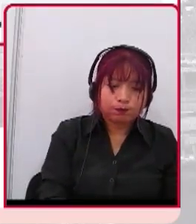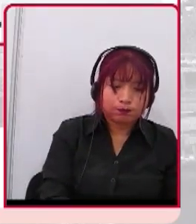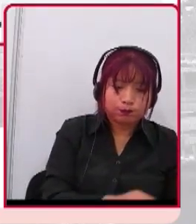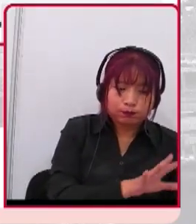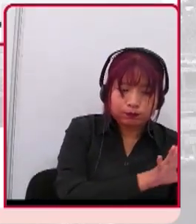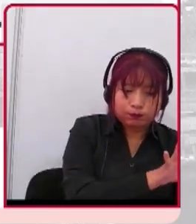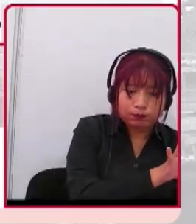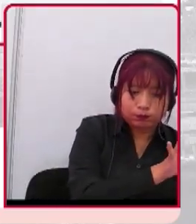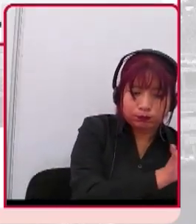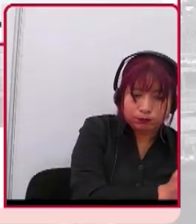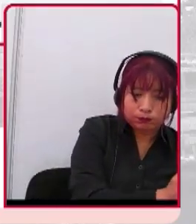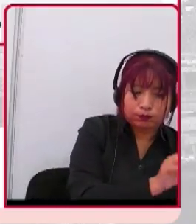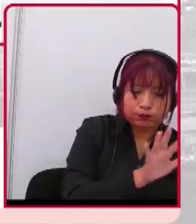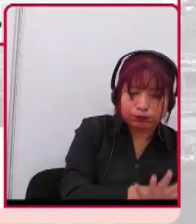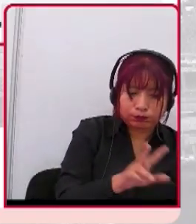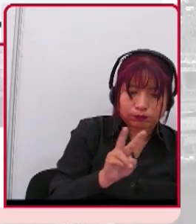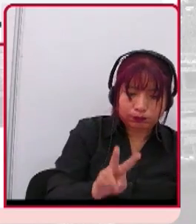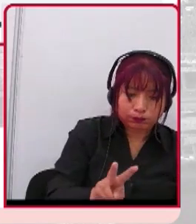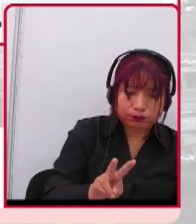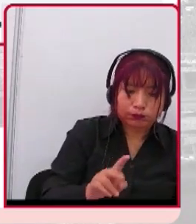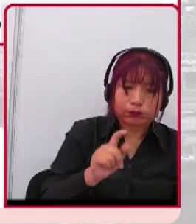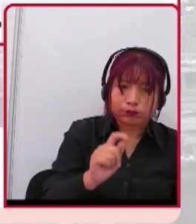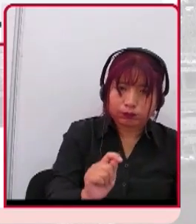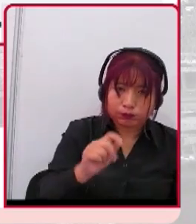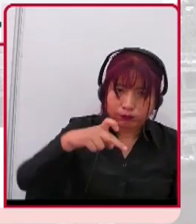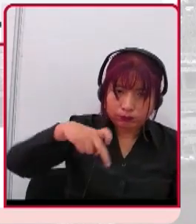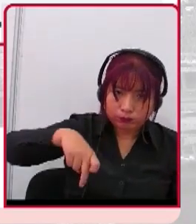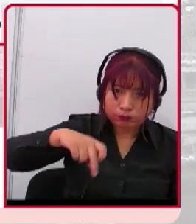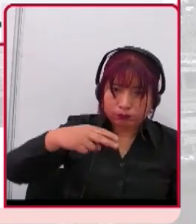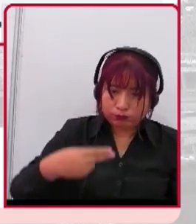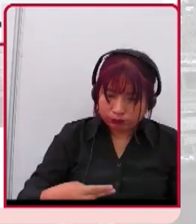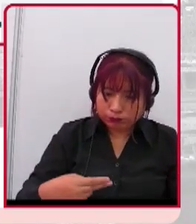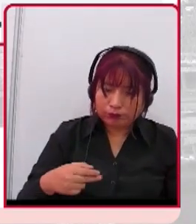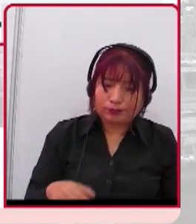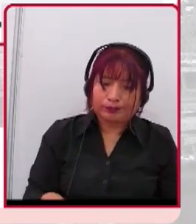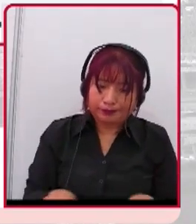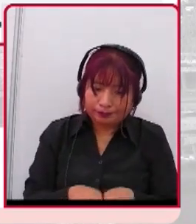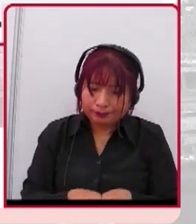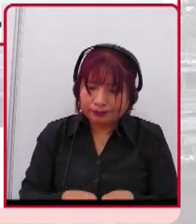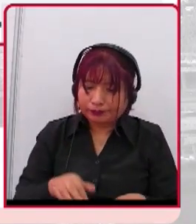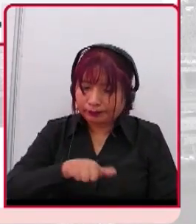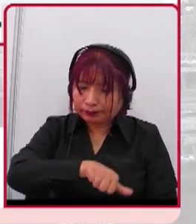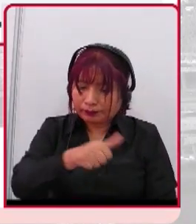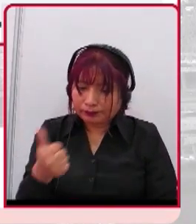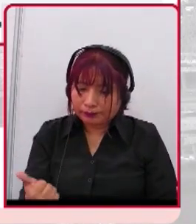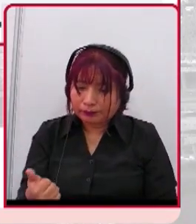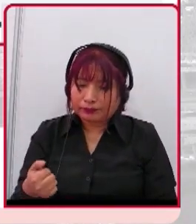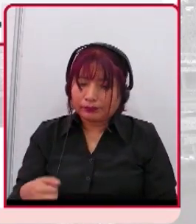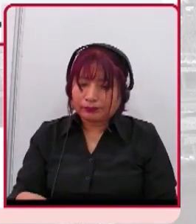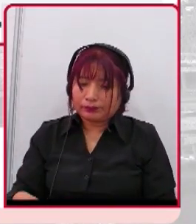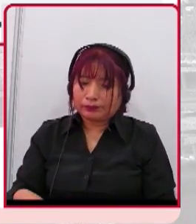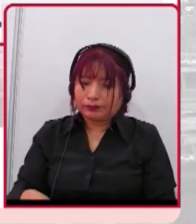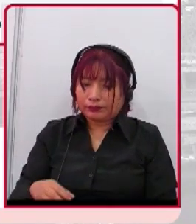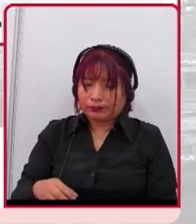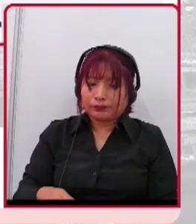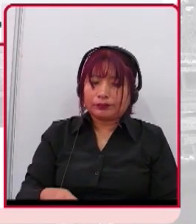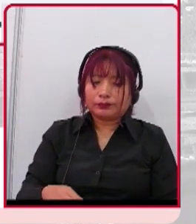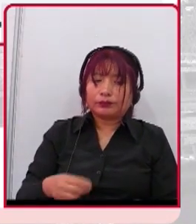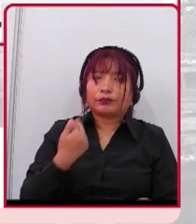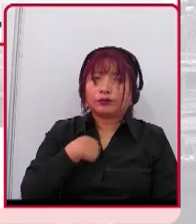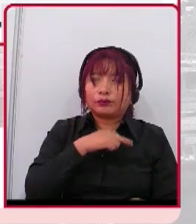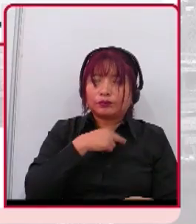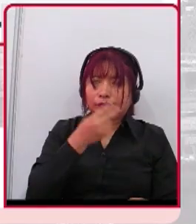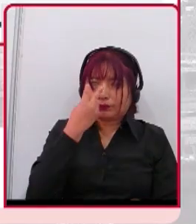hora, considerando que esta data era una data histórica en el cual la planta había tenido un rendimiento en estos escenarios de material de